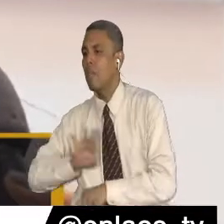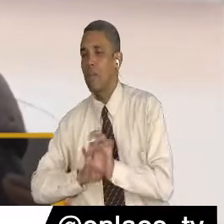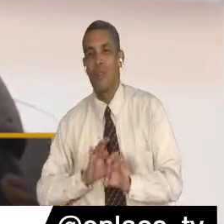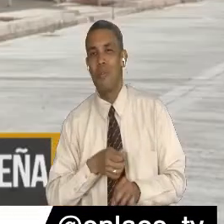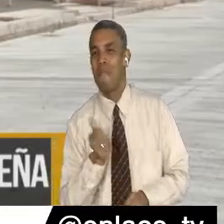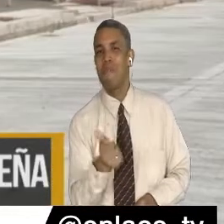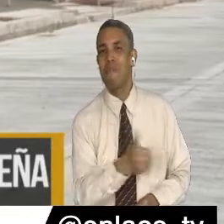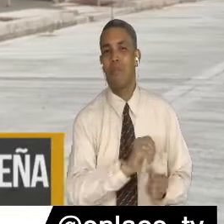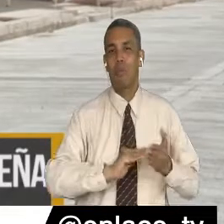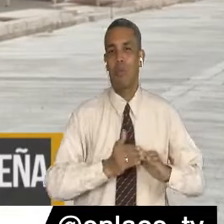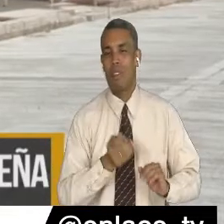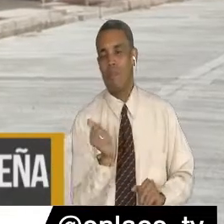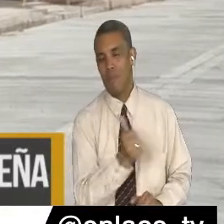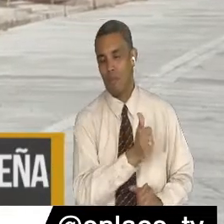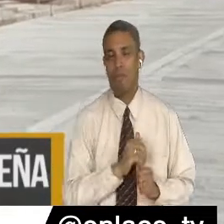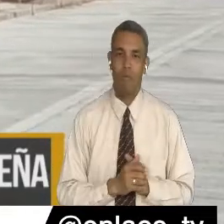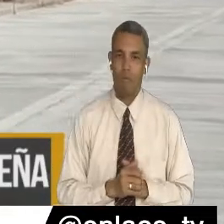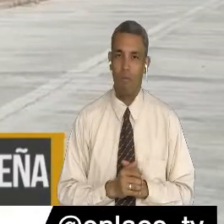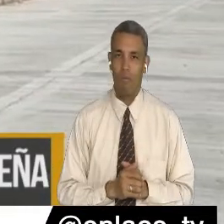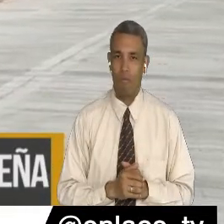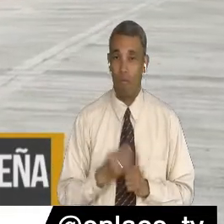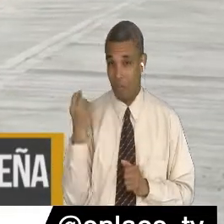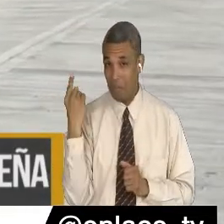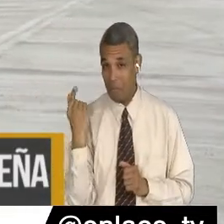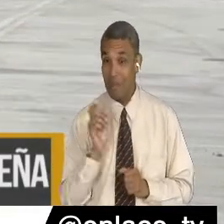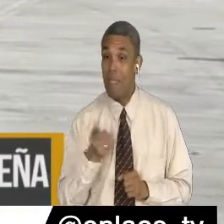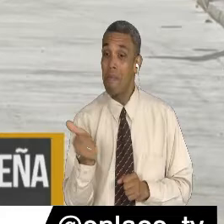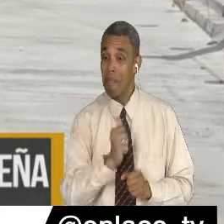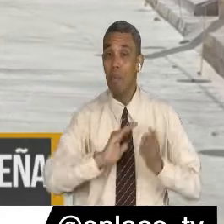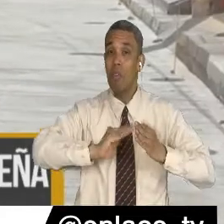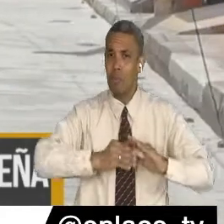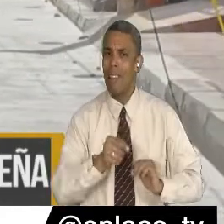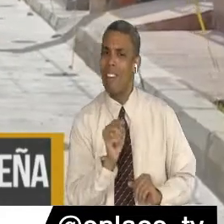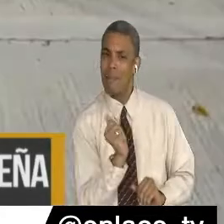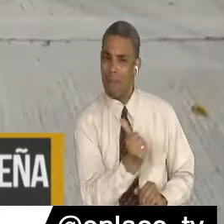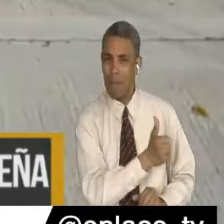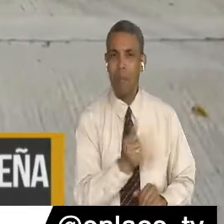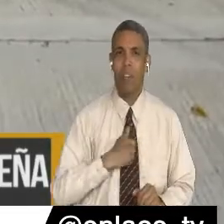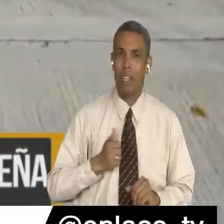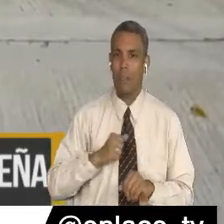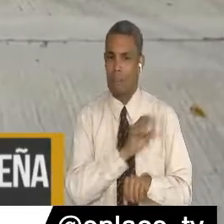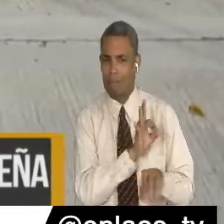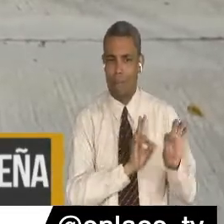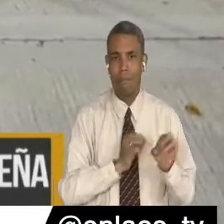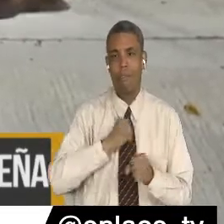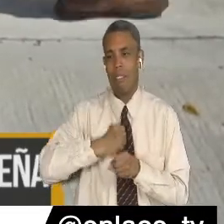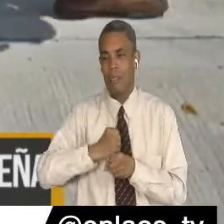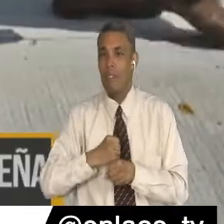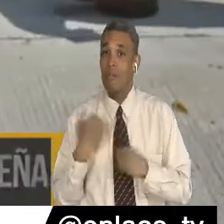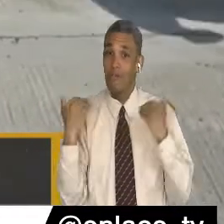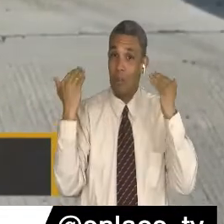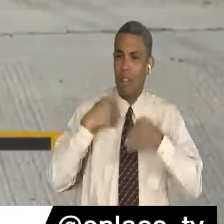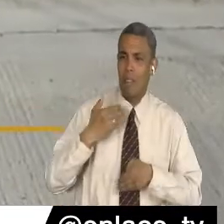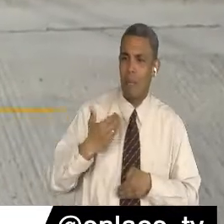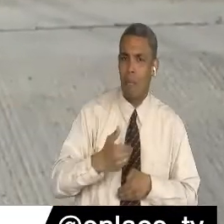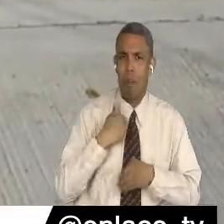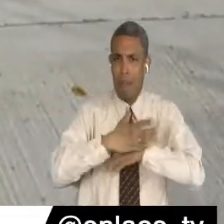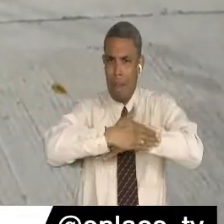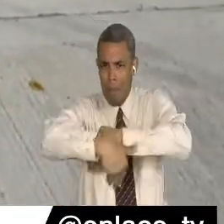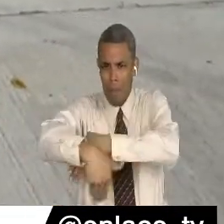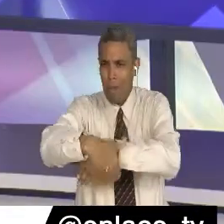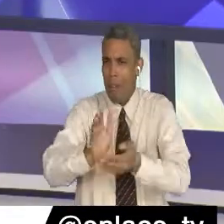colocan los trabajadores. Con esto se confirma que serán los barranqueños los principales beneficiados con las obras, que además servirán para generar empleo